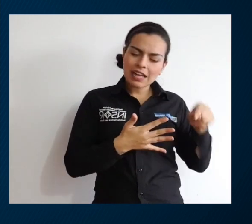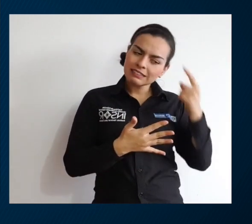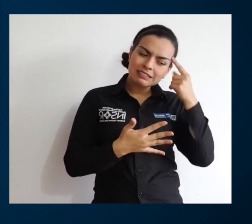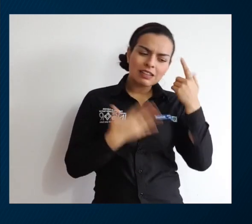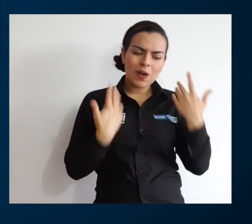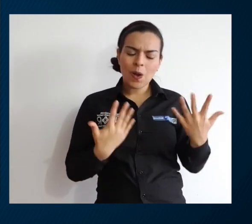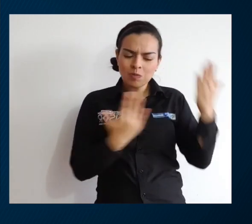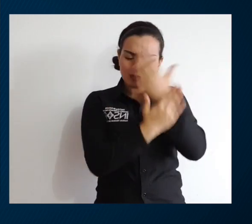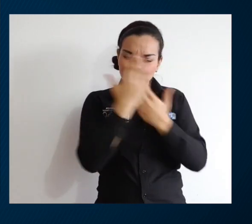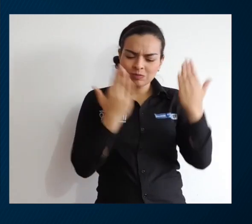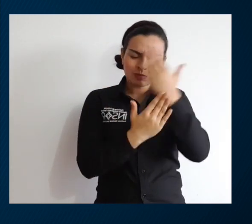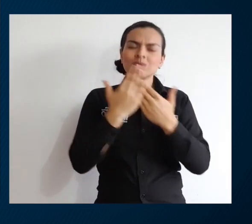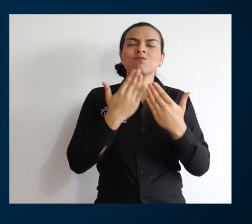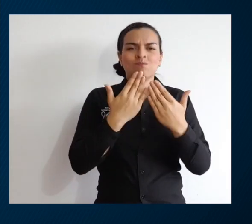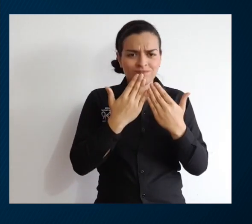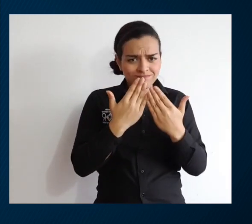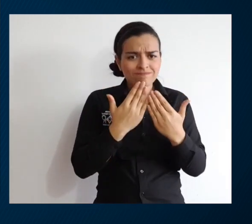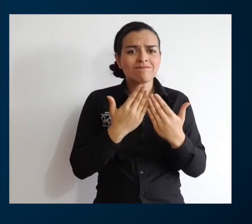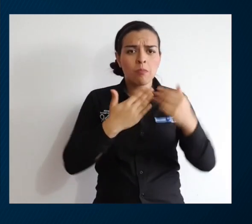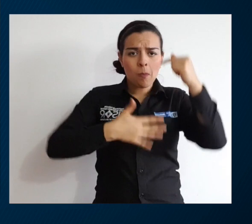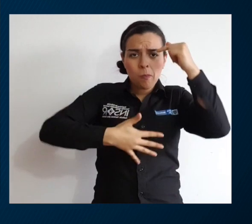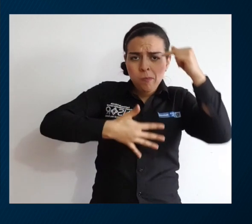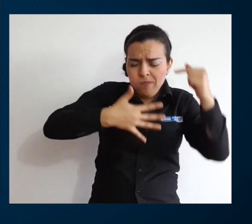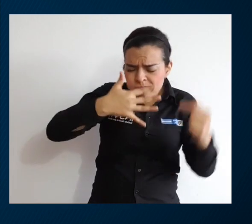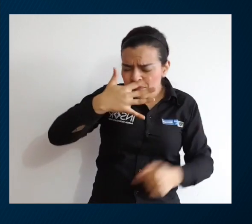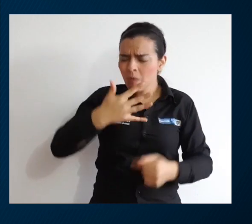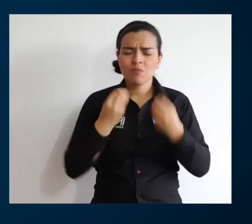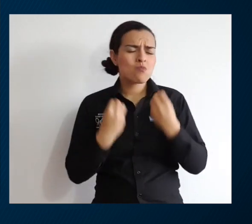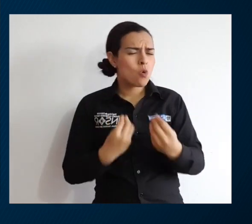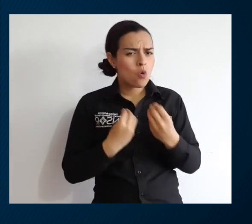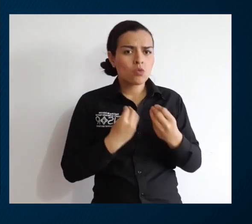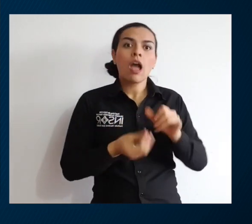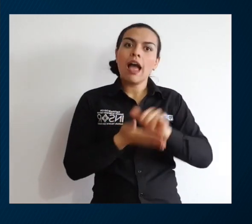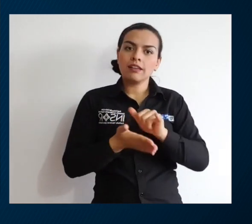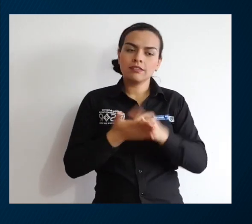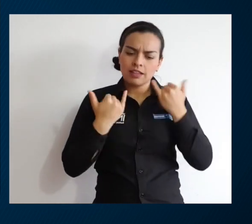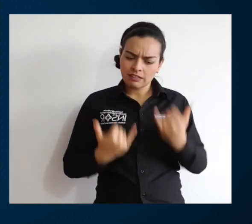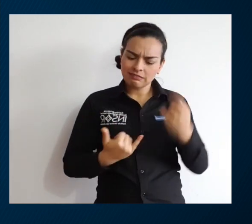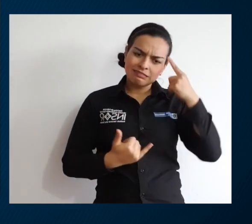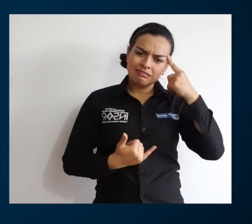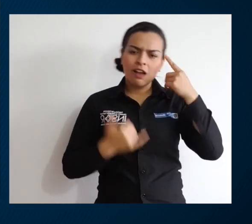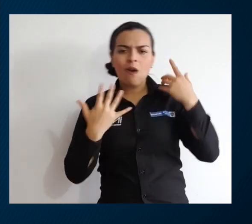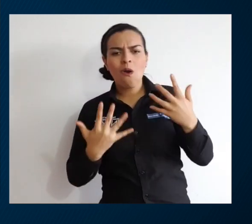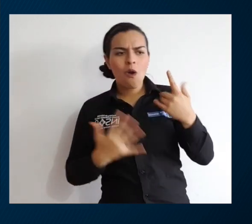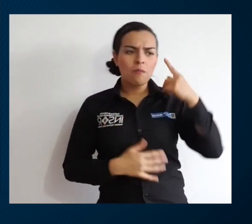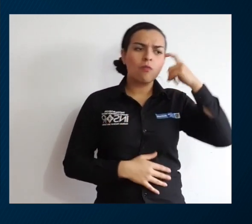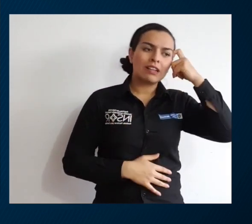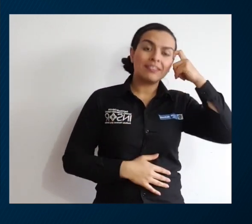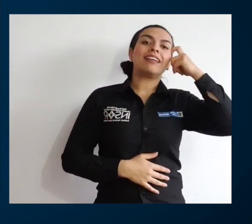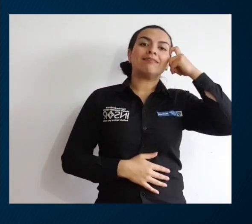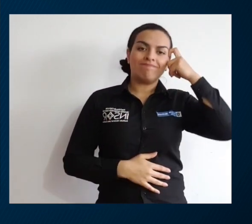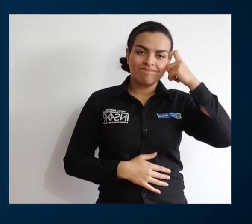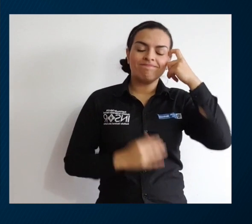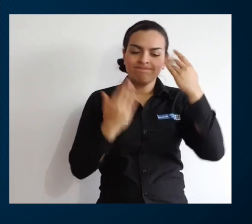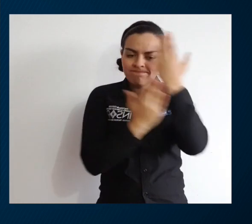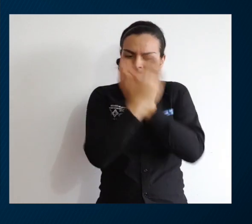homogeneizar la educación, creemos que aún nos falta mucho recorrido y eso nos ha permitido reflexionar profundamente y entender que todavía tenemos mucho camino por